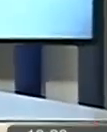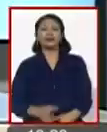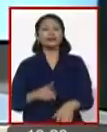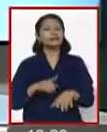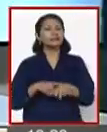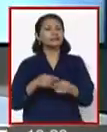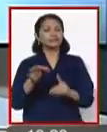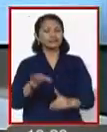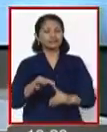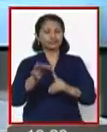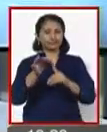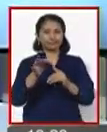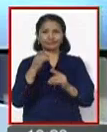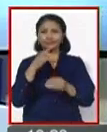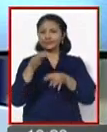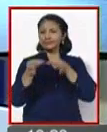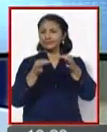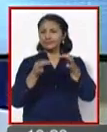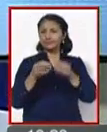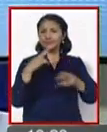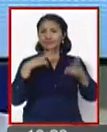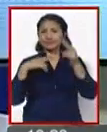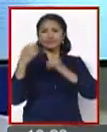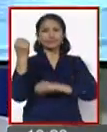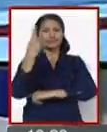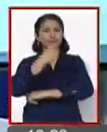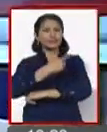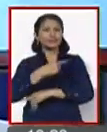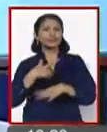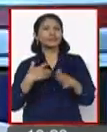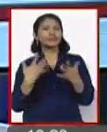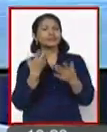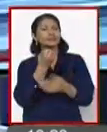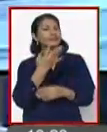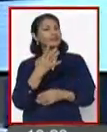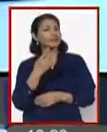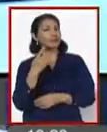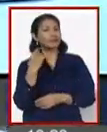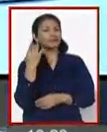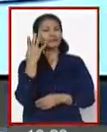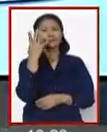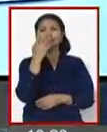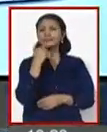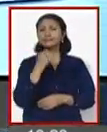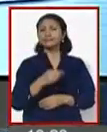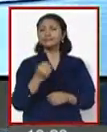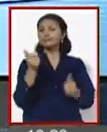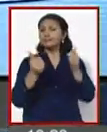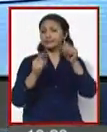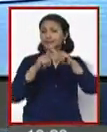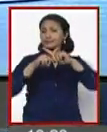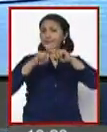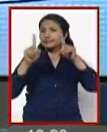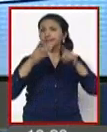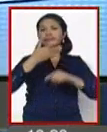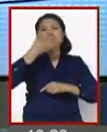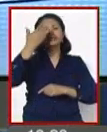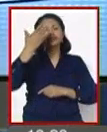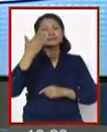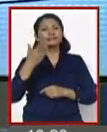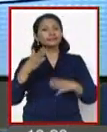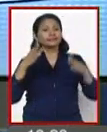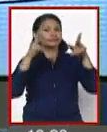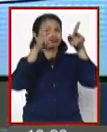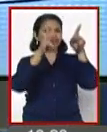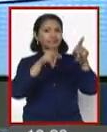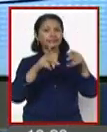Momento de hablar de temas especiales, como ya es característico de Noticieros al Día, y a continuación algo muy interesante. ¿Usted sabe cuál es la diferencia del olfato